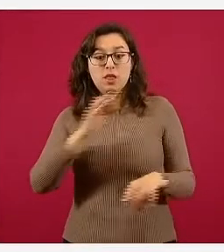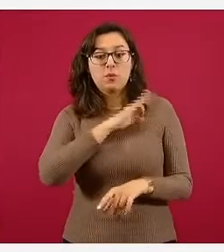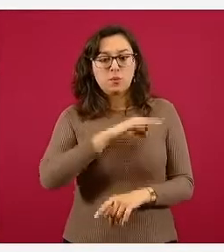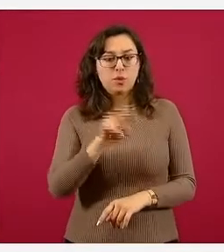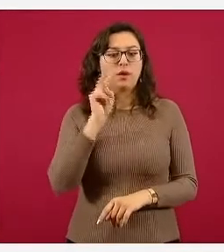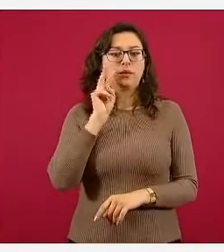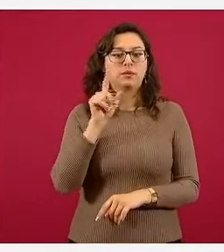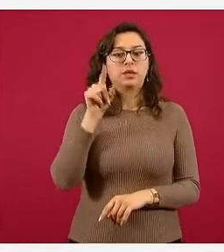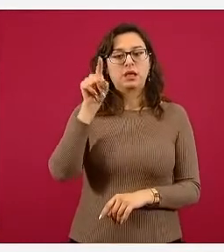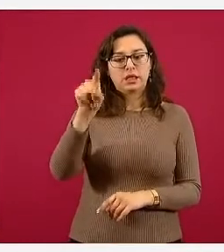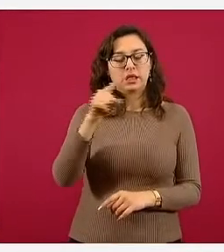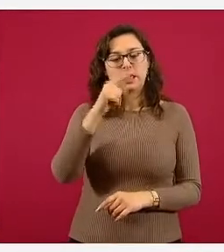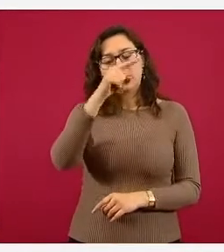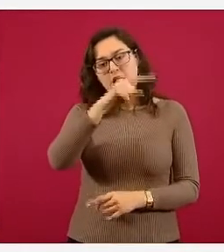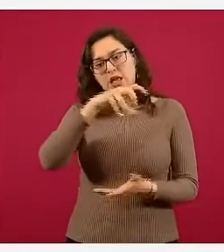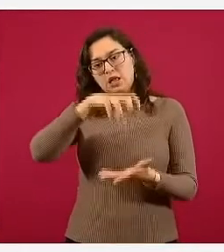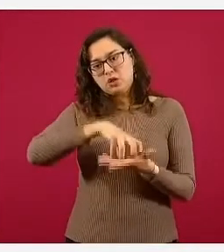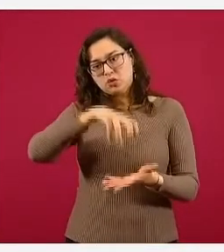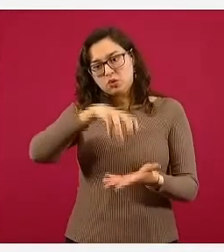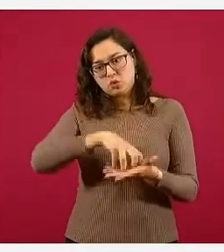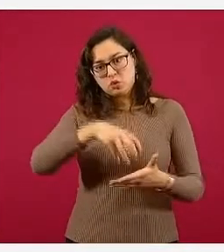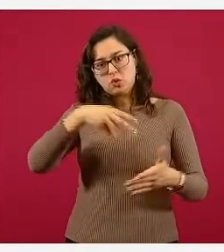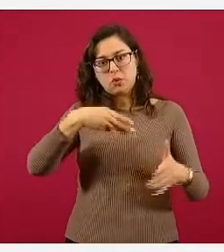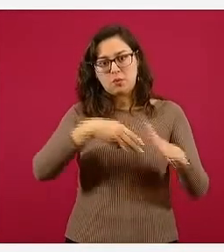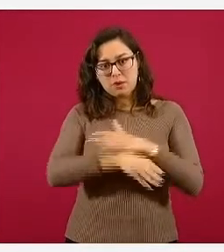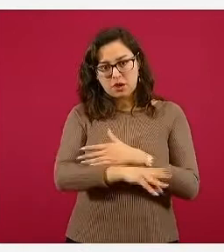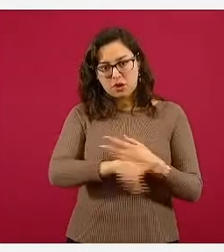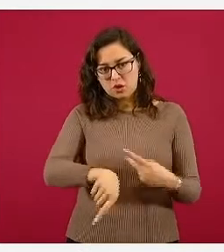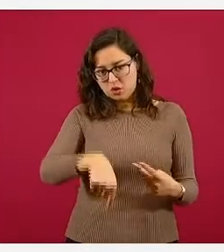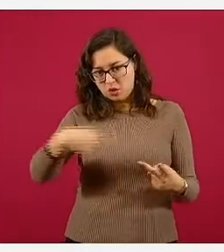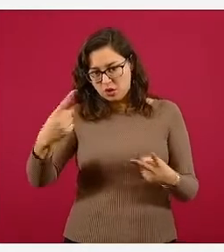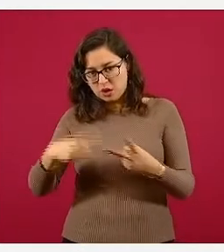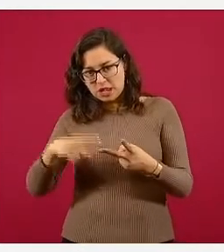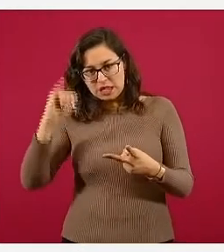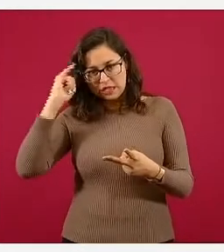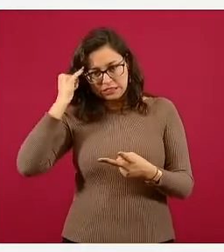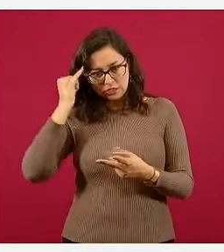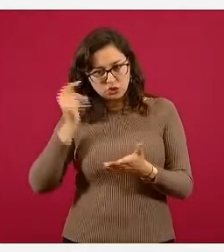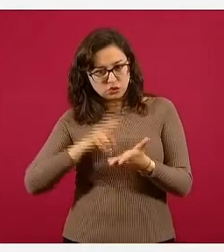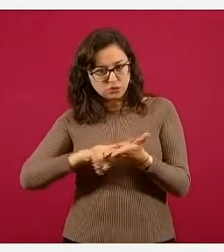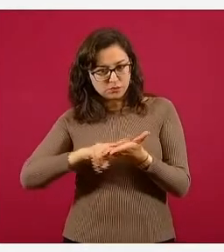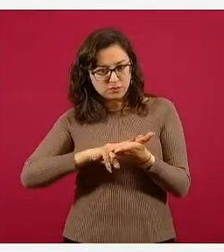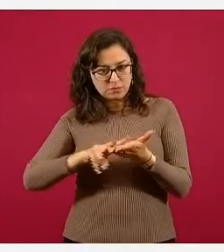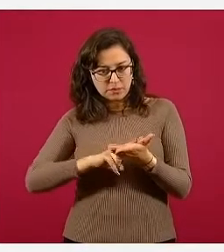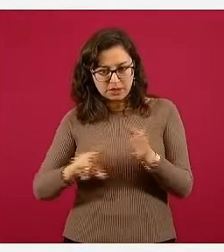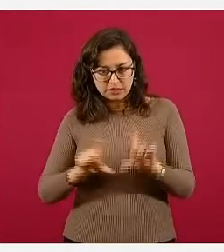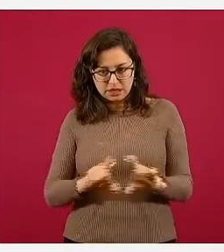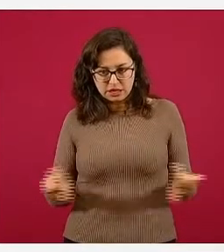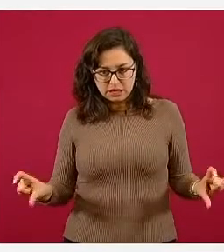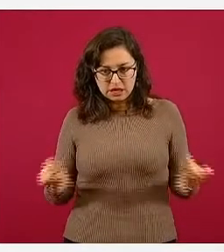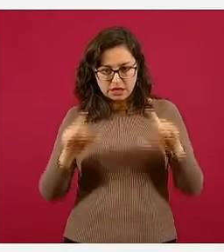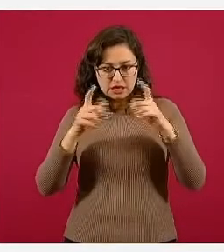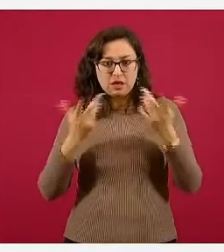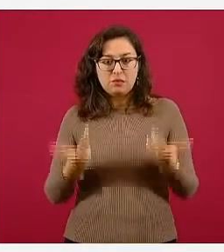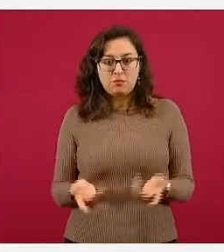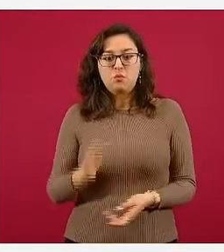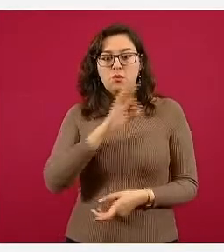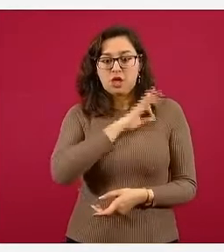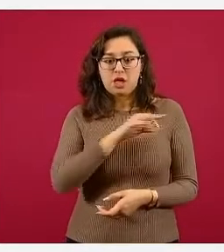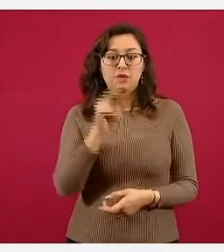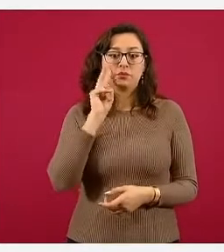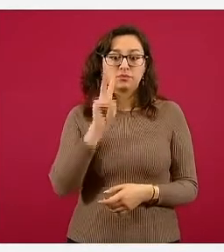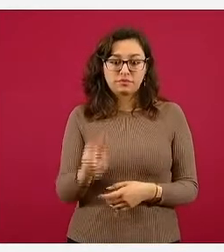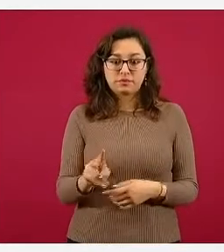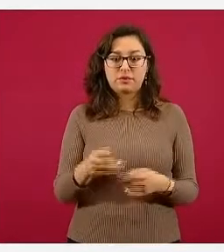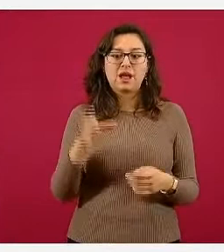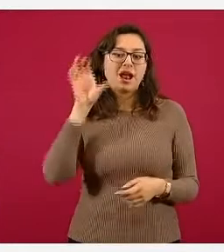la estación Toreo del metro, y me parece que es Indios Verdes en el caso del metrobús, la imagen de abajo. Y de hecho, esas líneas que